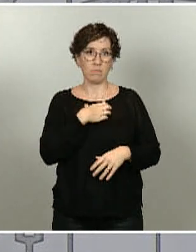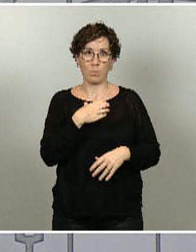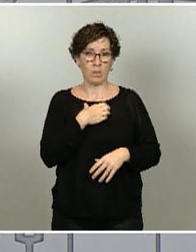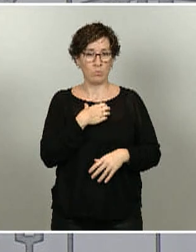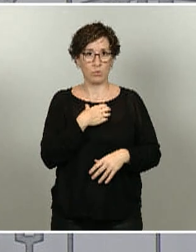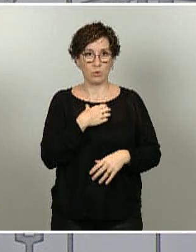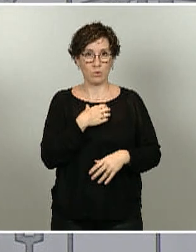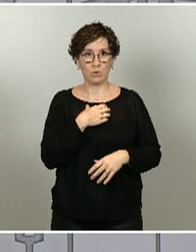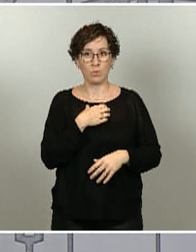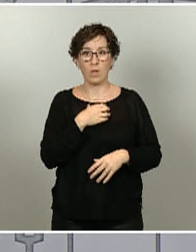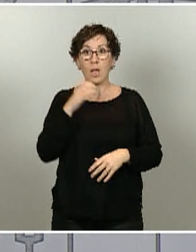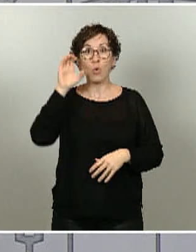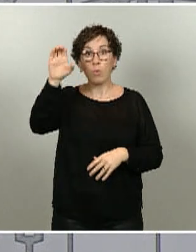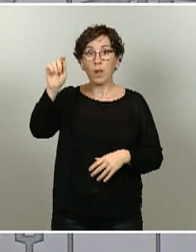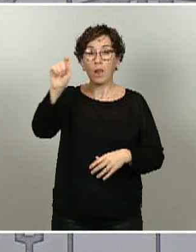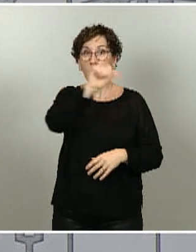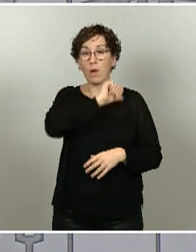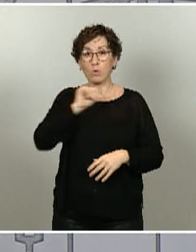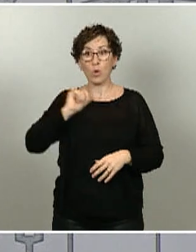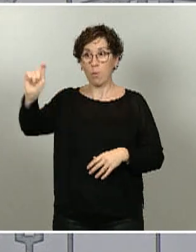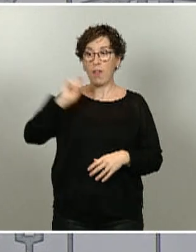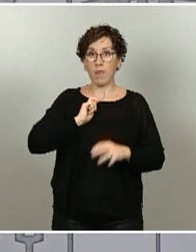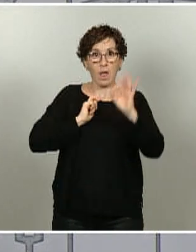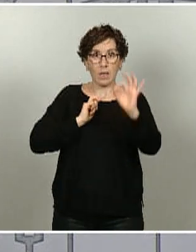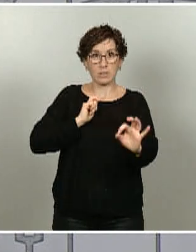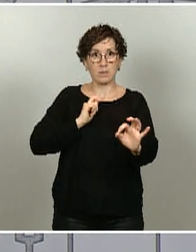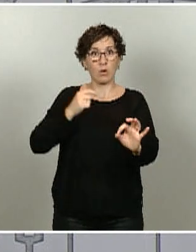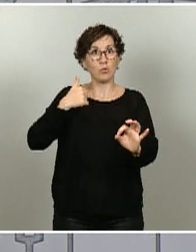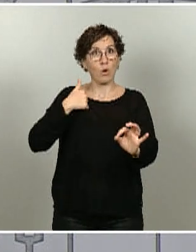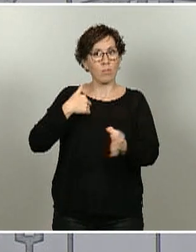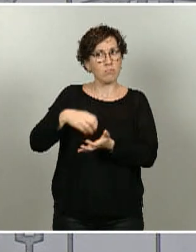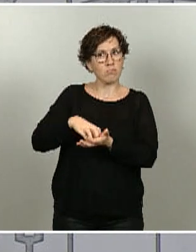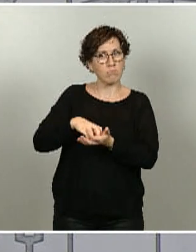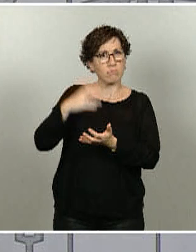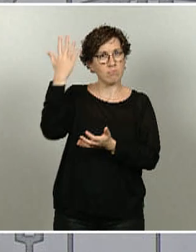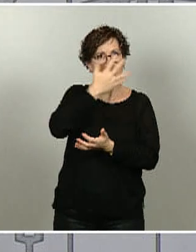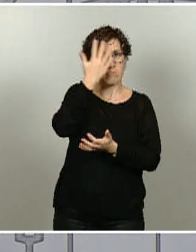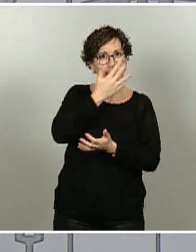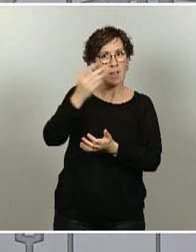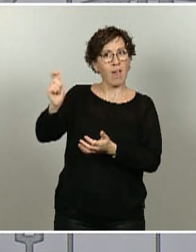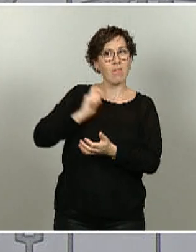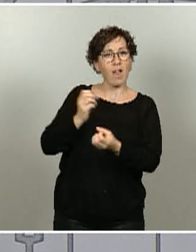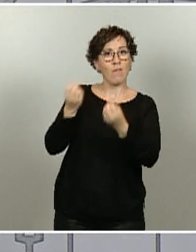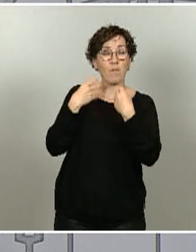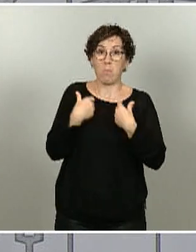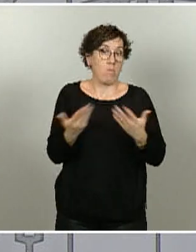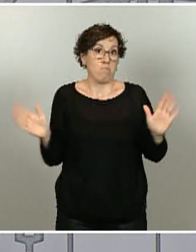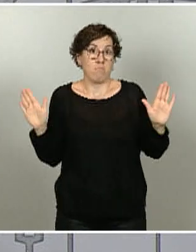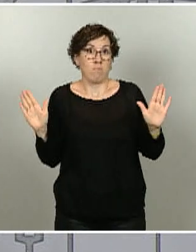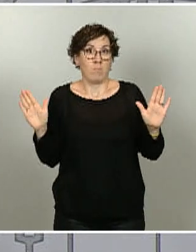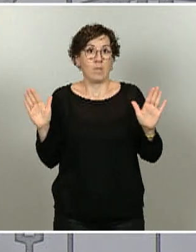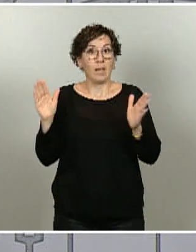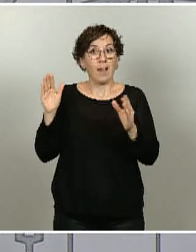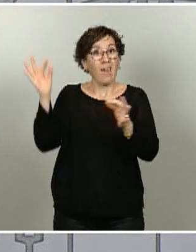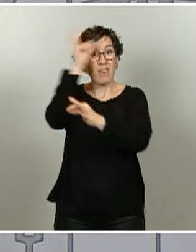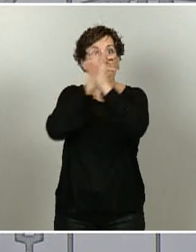la que ellas nos mandan y entendemos que no tenemos por qué dudar de la información que nos mandan. De hecho, cualquier incongruencia en los datos se verifica